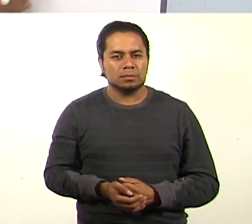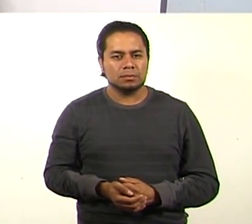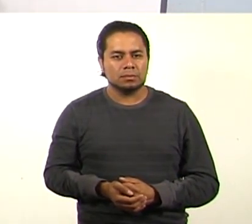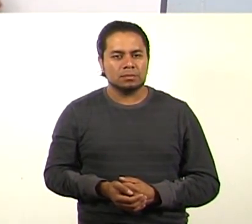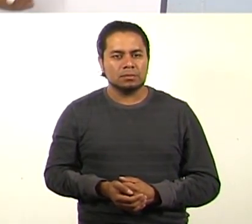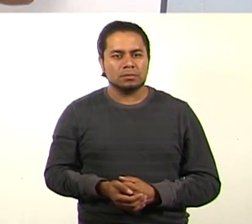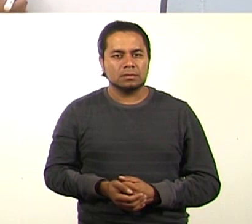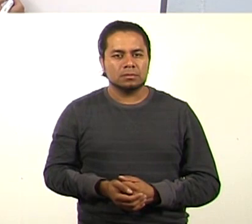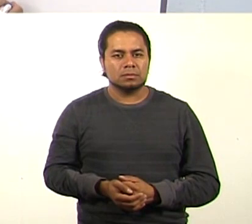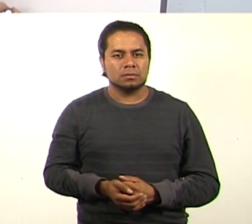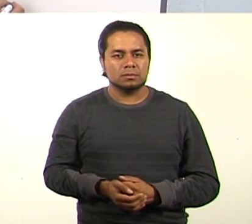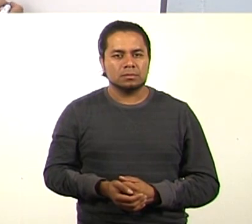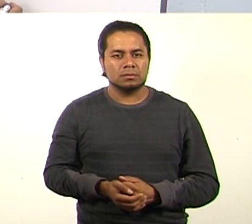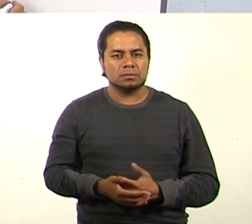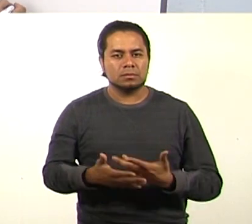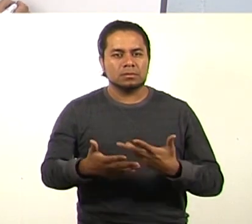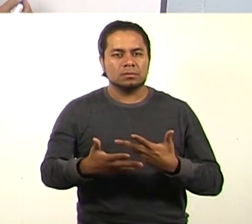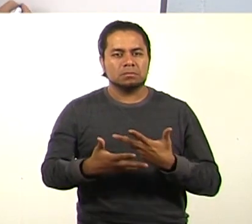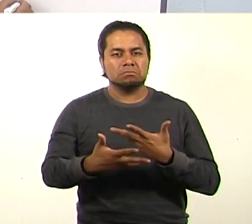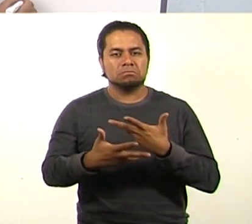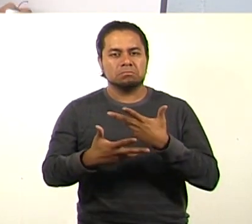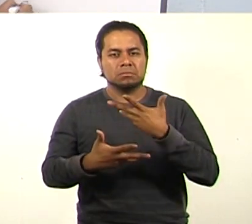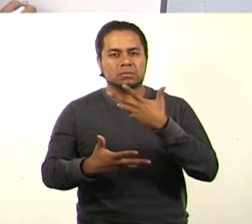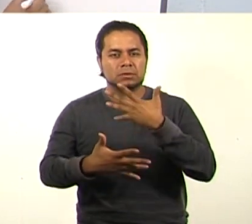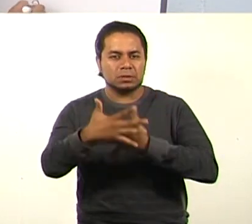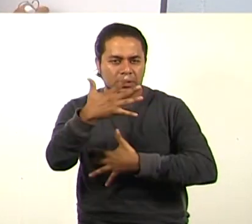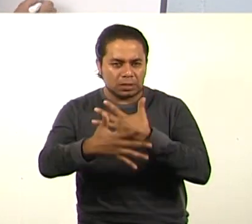sobre 1000 puede ser